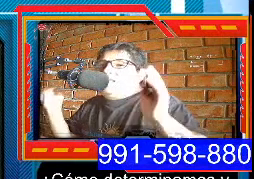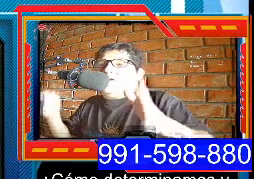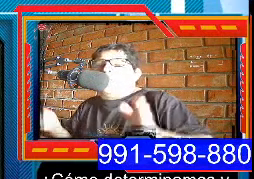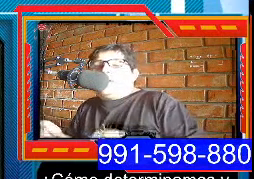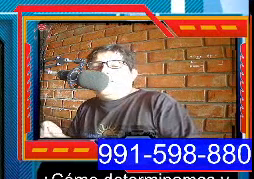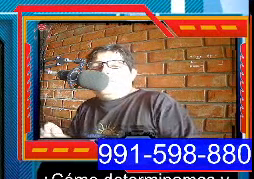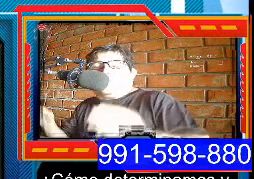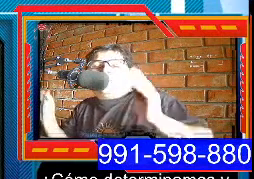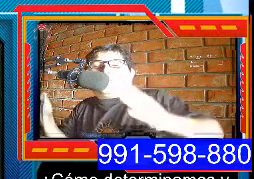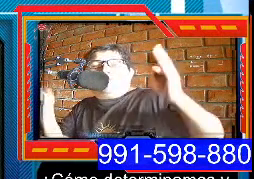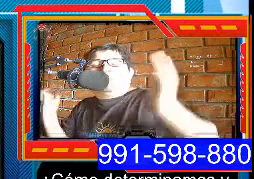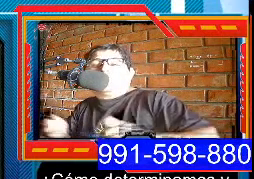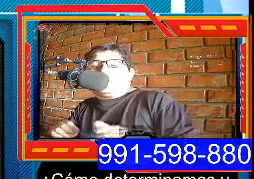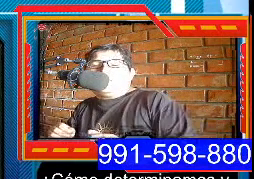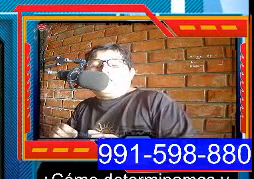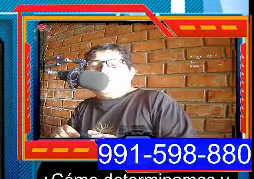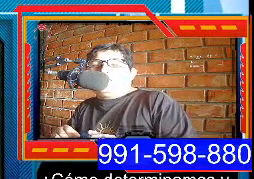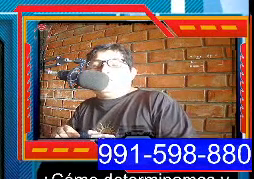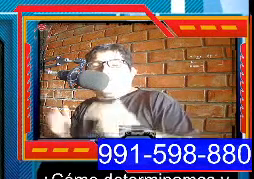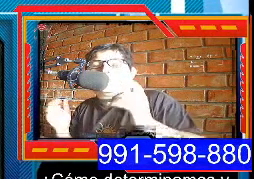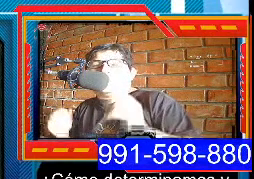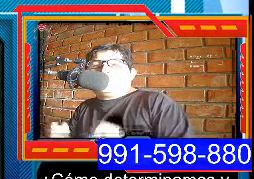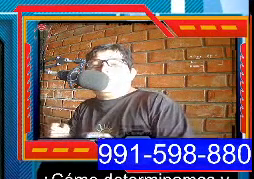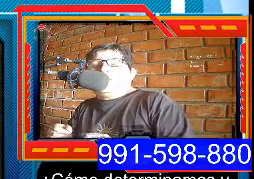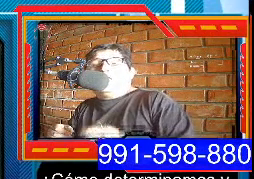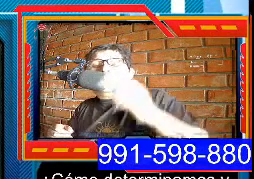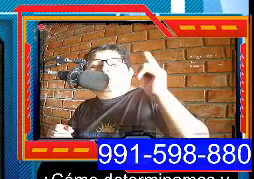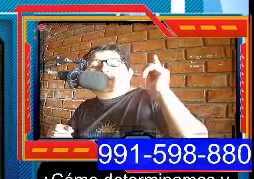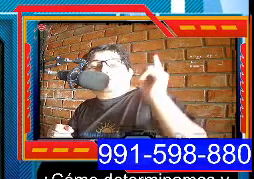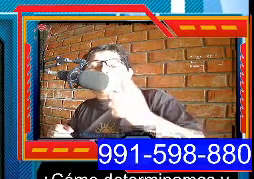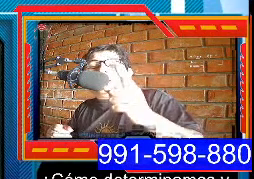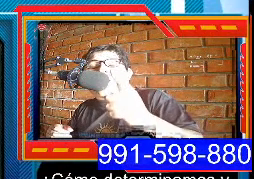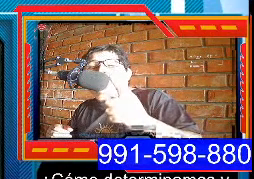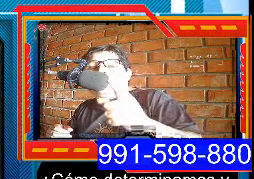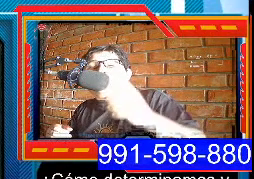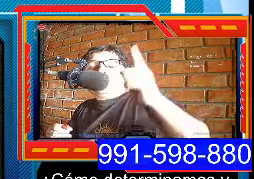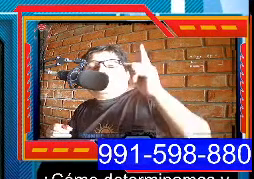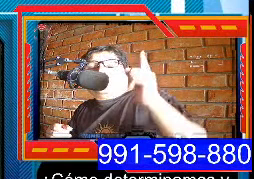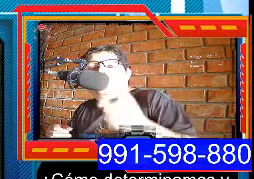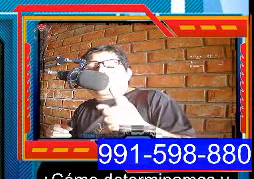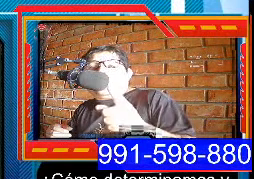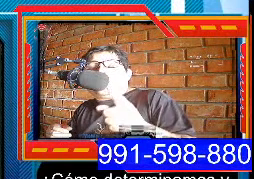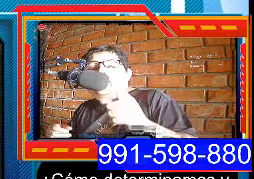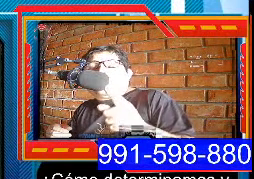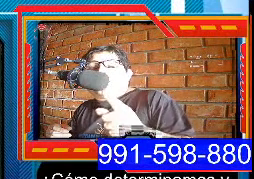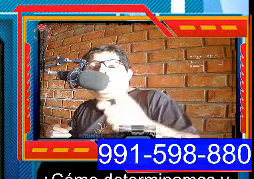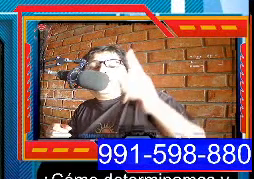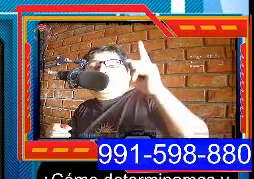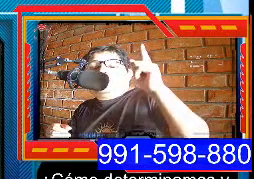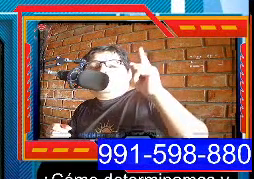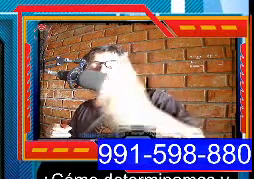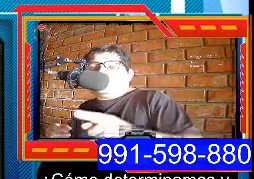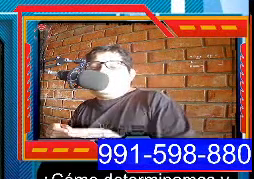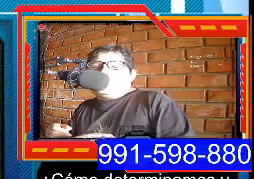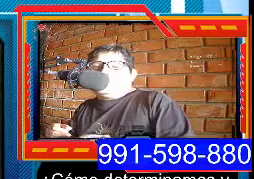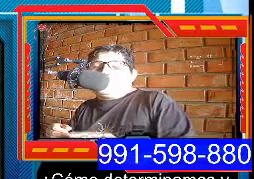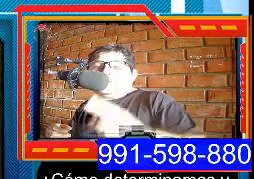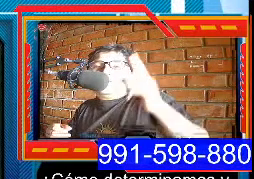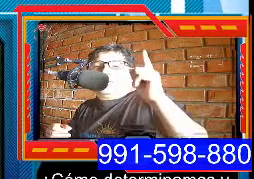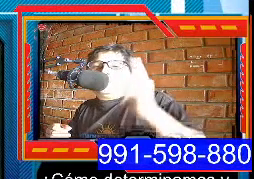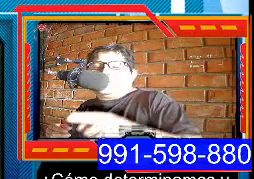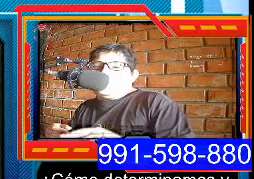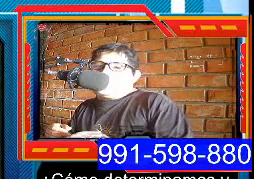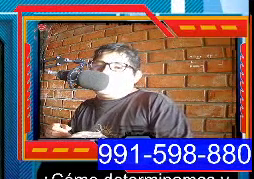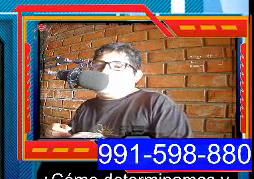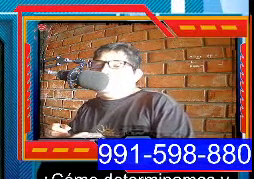te dice, ya compadre, yo te voy a prestar 1000 soles, ¿está bien? Yo te voy a prestar 1000 soles. Pero tú, a cambio, durante un año me vas a pagar 100 soles